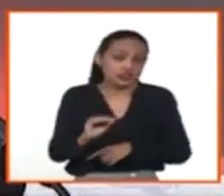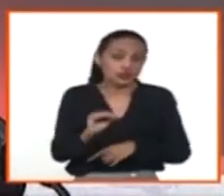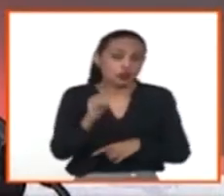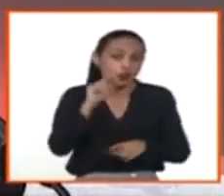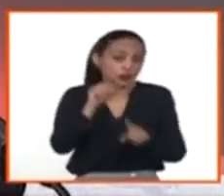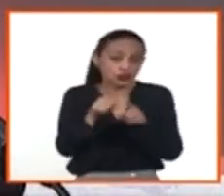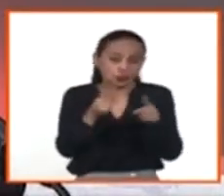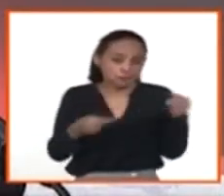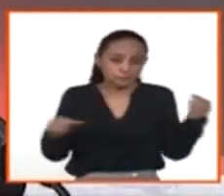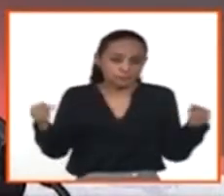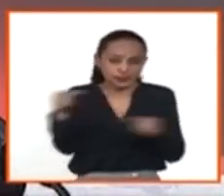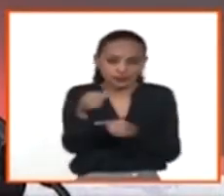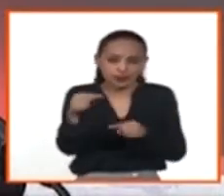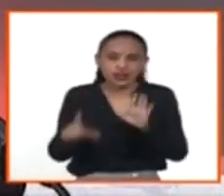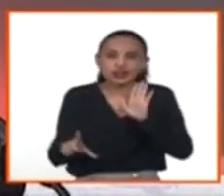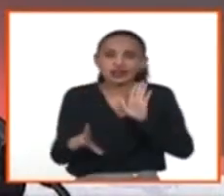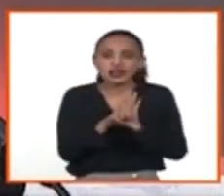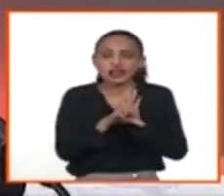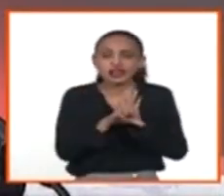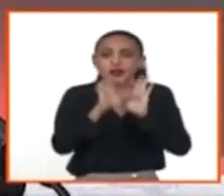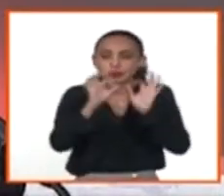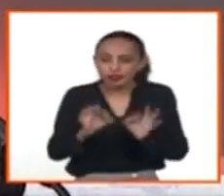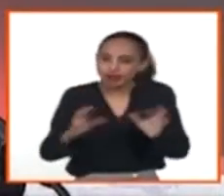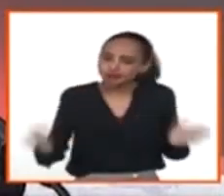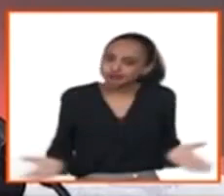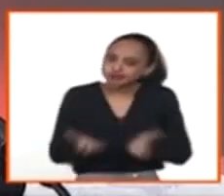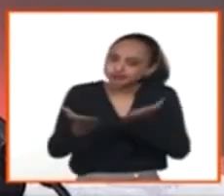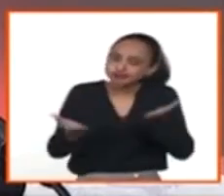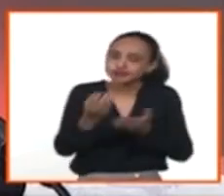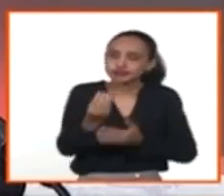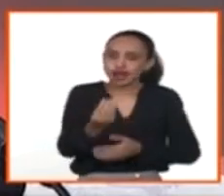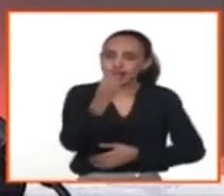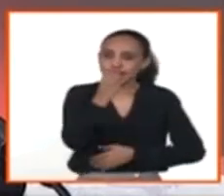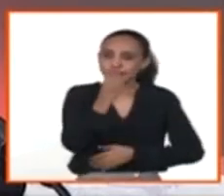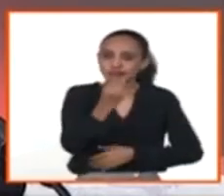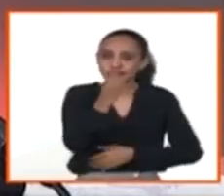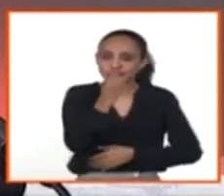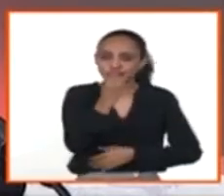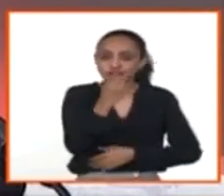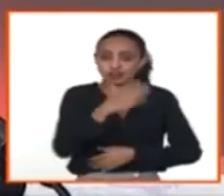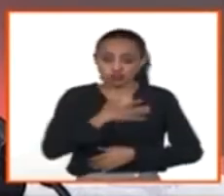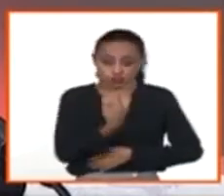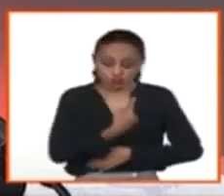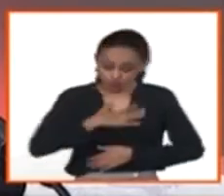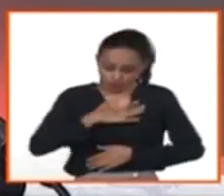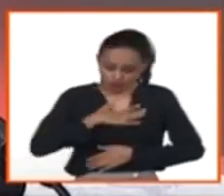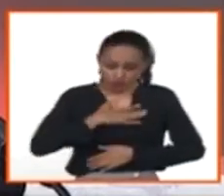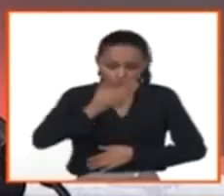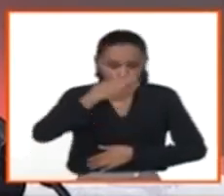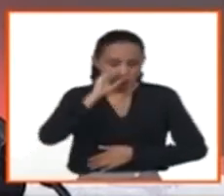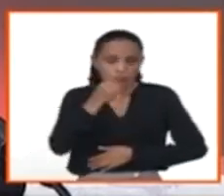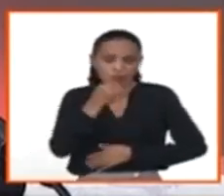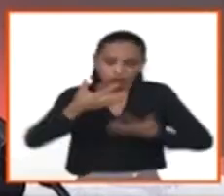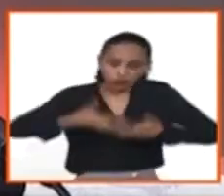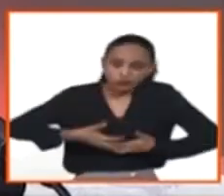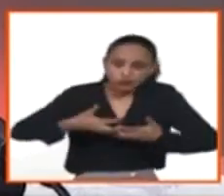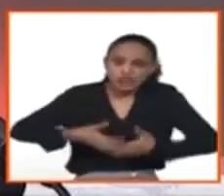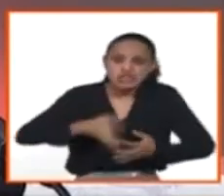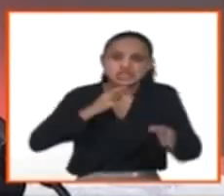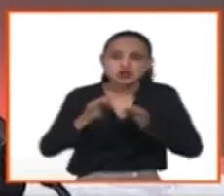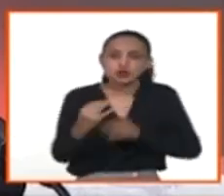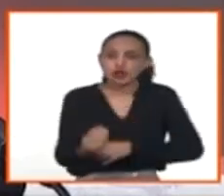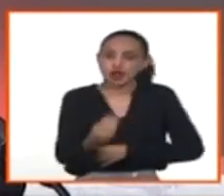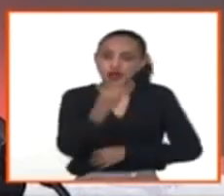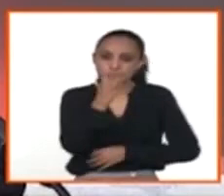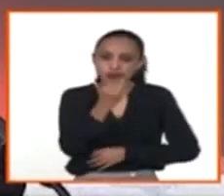es alcanzar en algún momento la soberanía alimentaria y también fortalecer la seguridad alimentaria y nutricional que